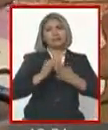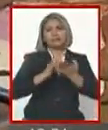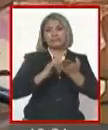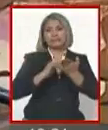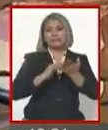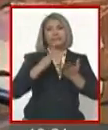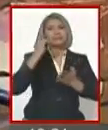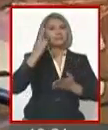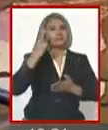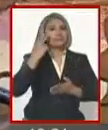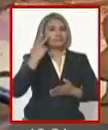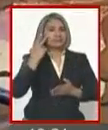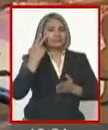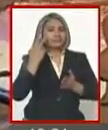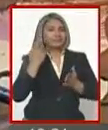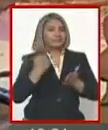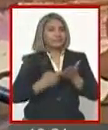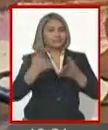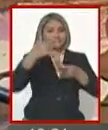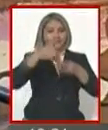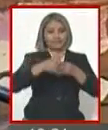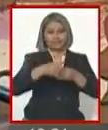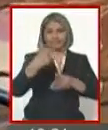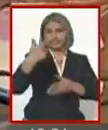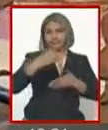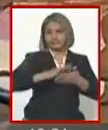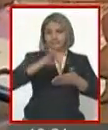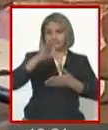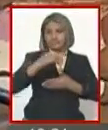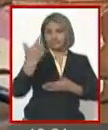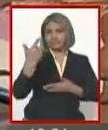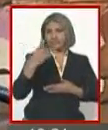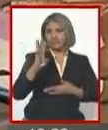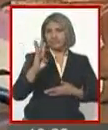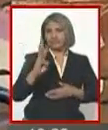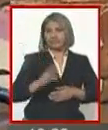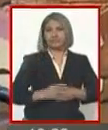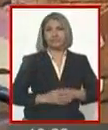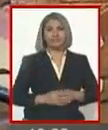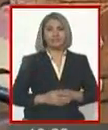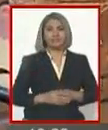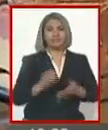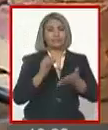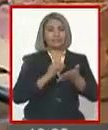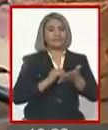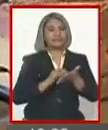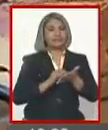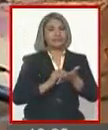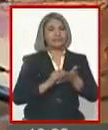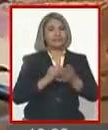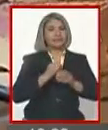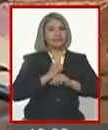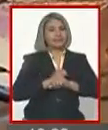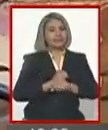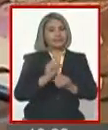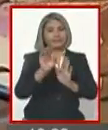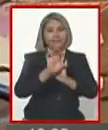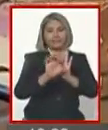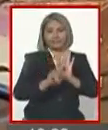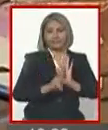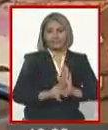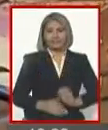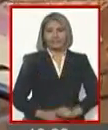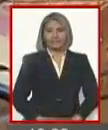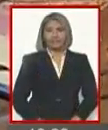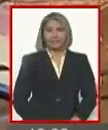falta de reconocimiento del voto del 21 de febrero de 2016 ya la falta sometimiento a la constitución política